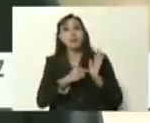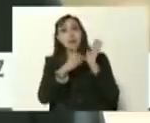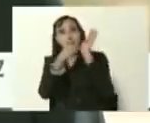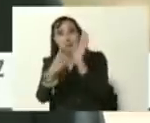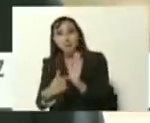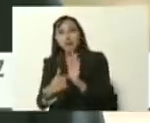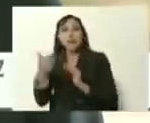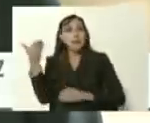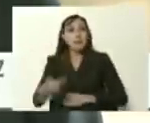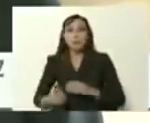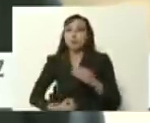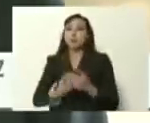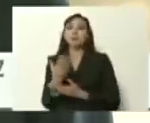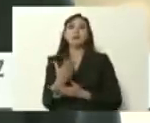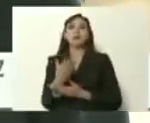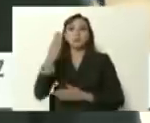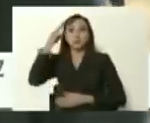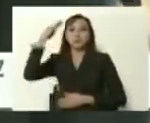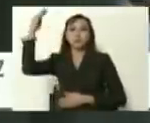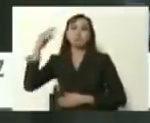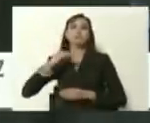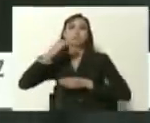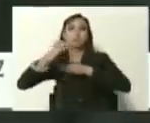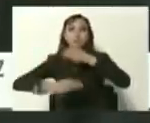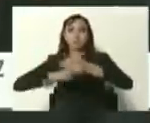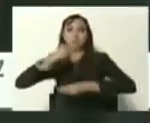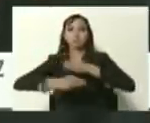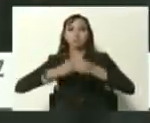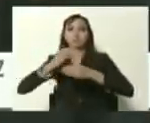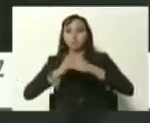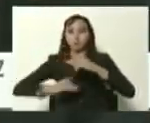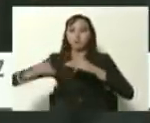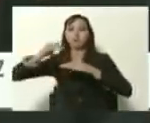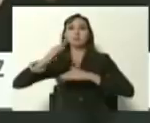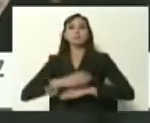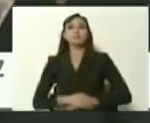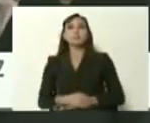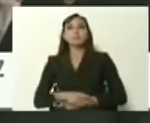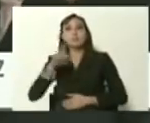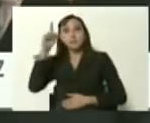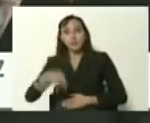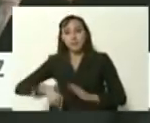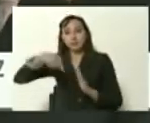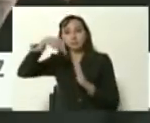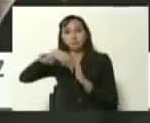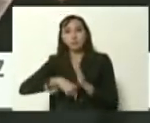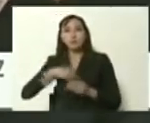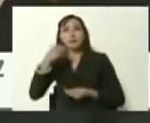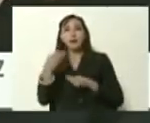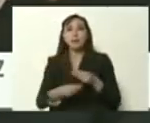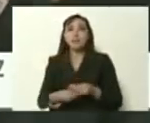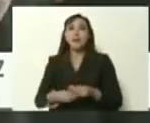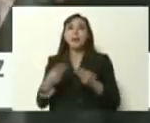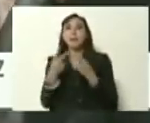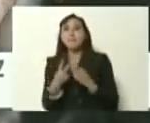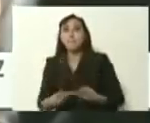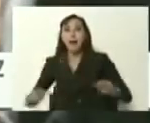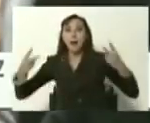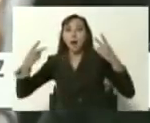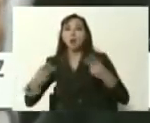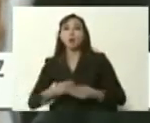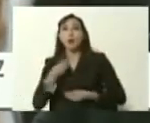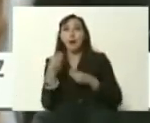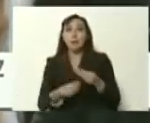máxima creación del Dios Altísimo. Se debe fomentar y profundizar como el verdadero valor patriótico